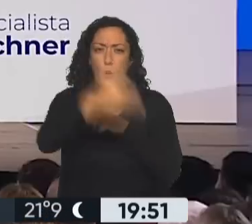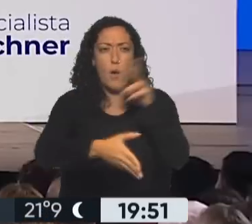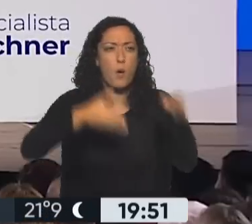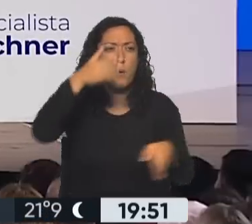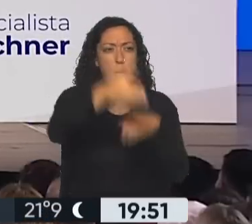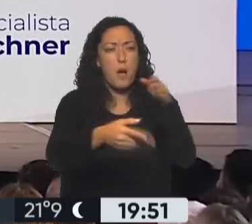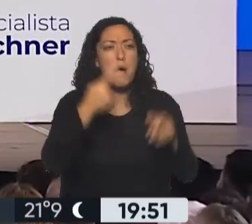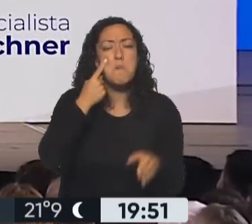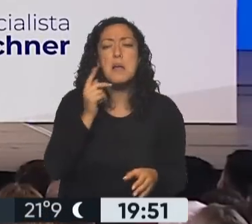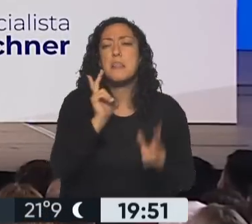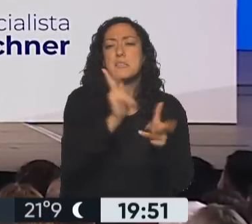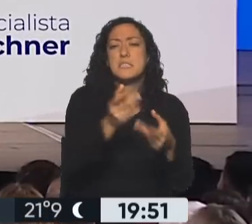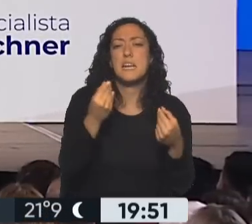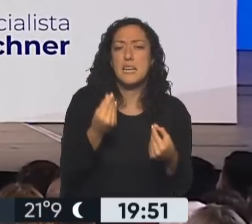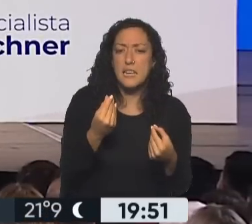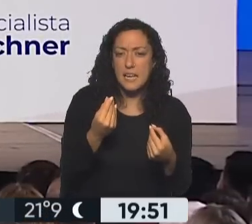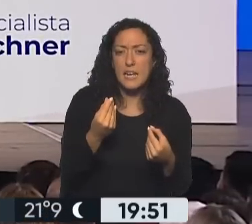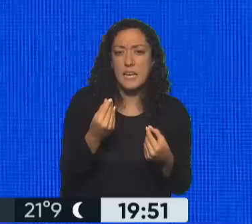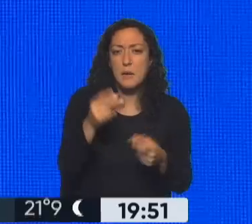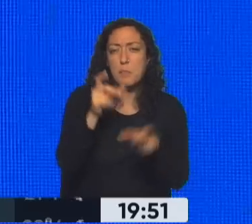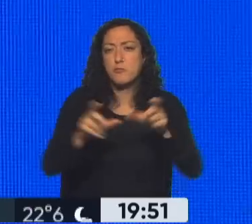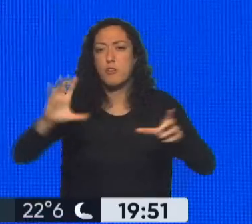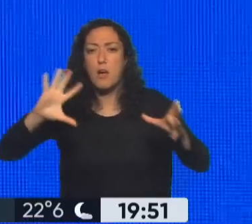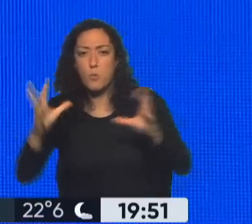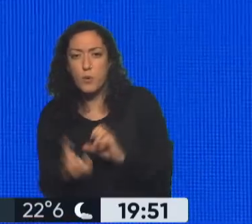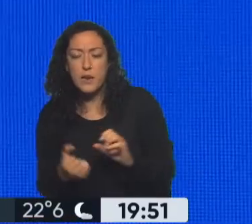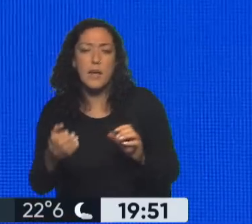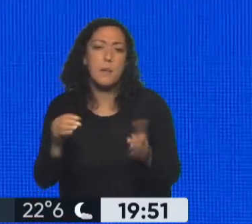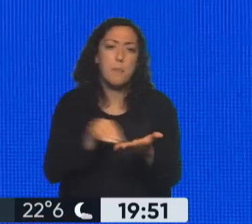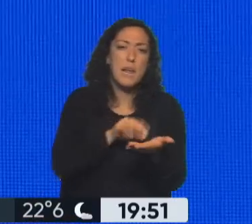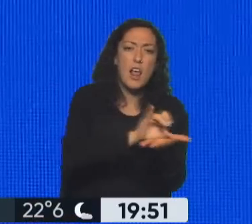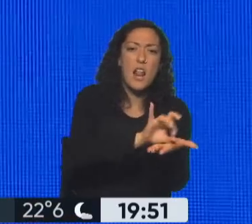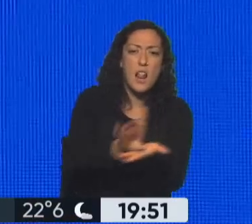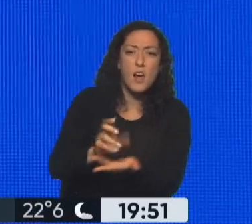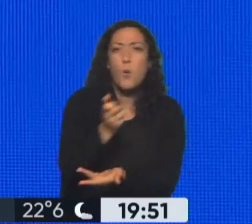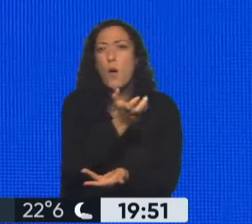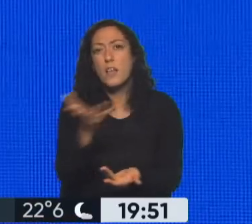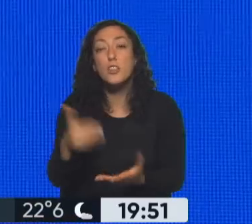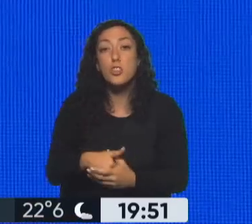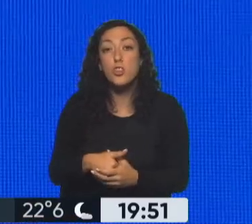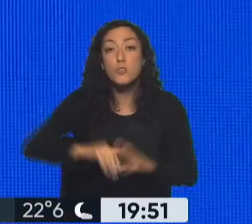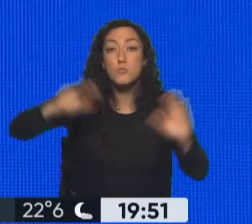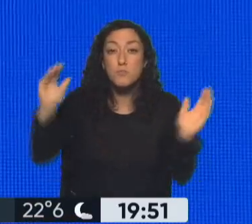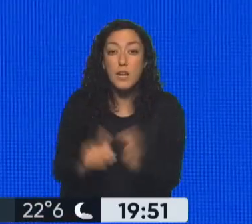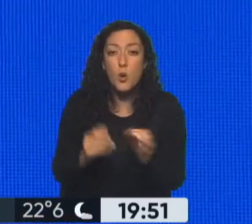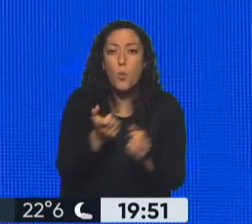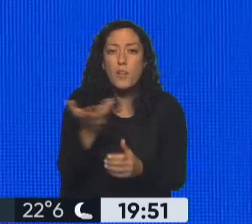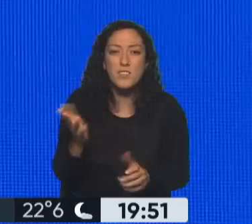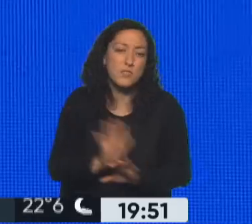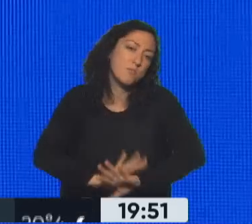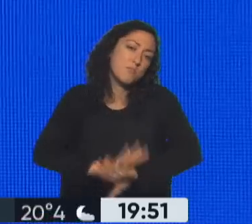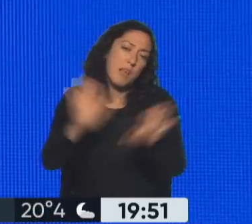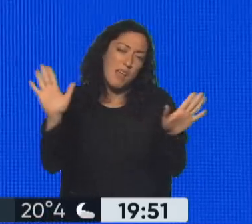a decirles cuánto le van a pegar a la gente, cuántos empleados van a echar, cuánto van a bajar. No va